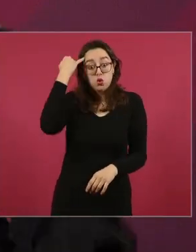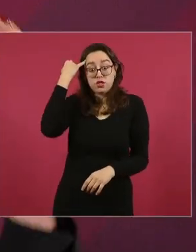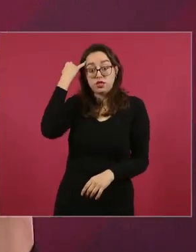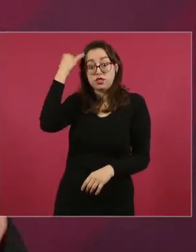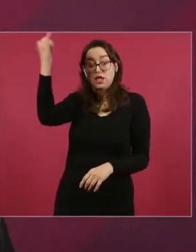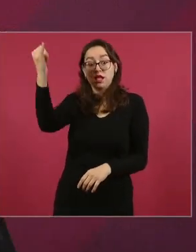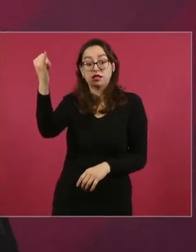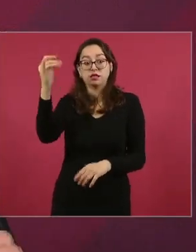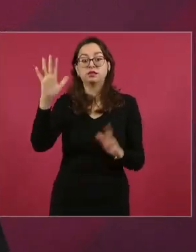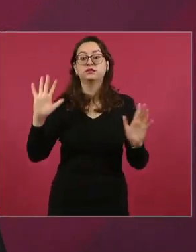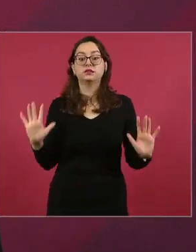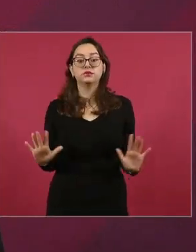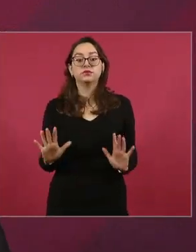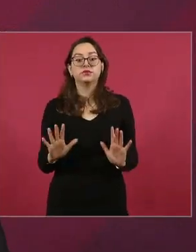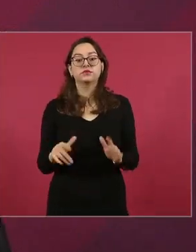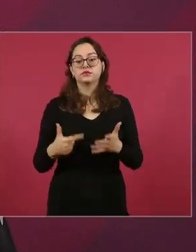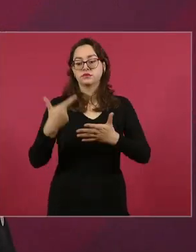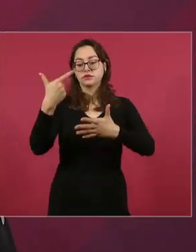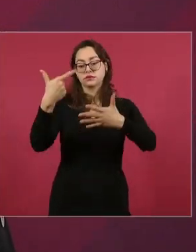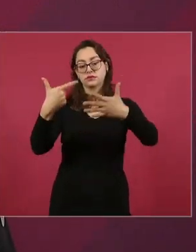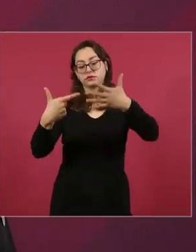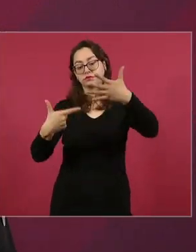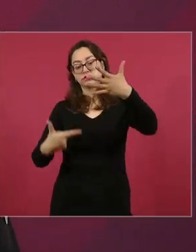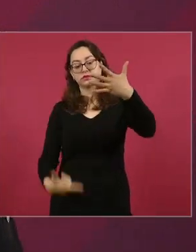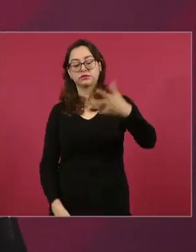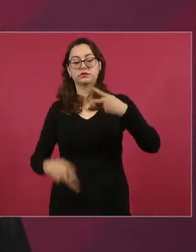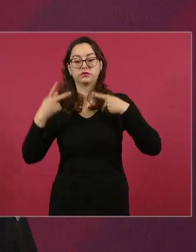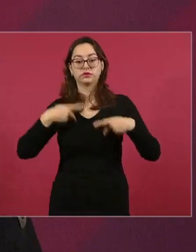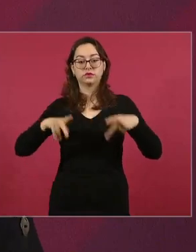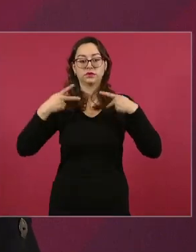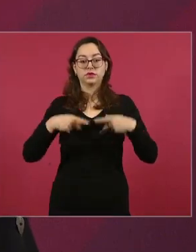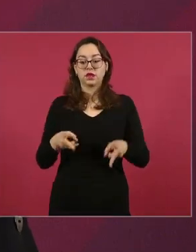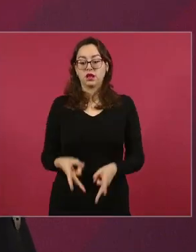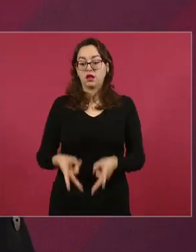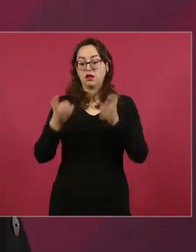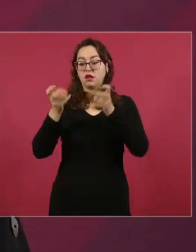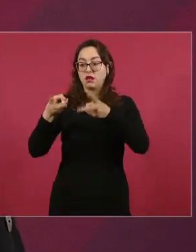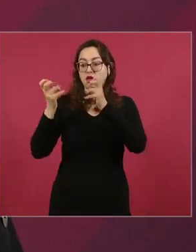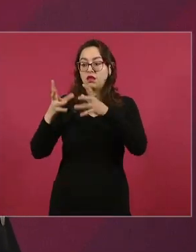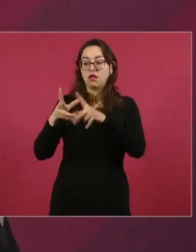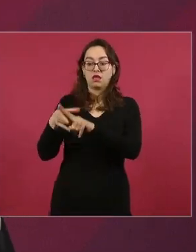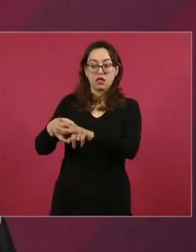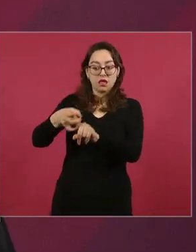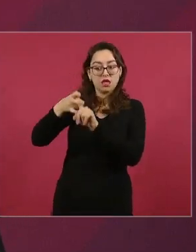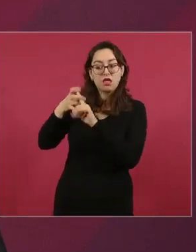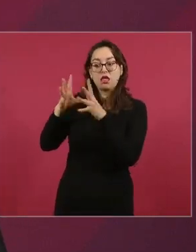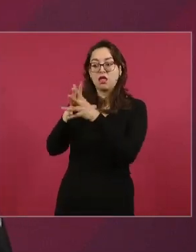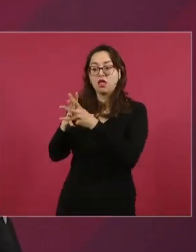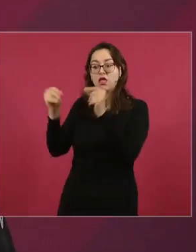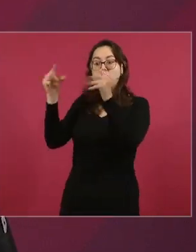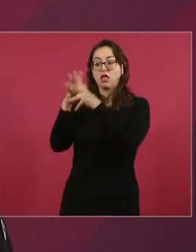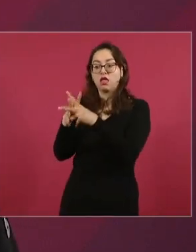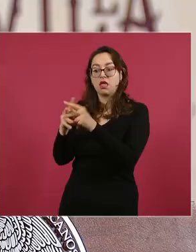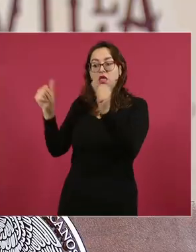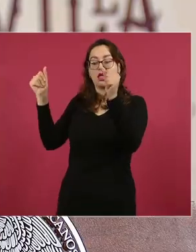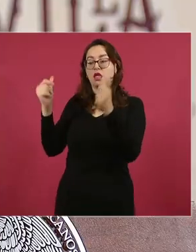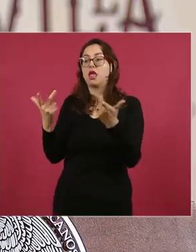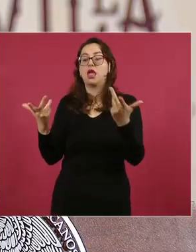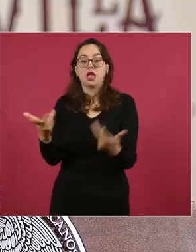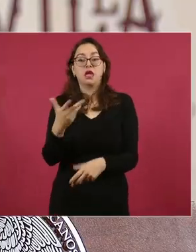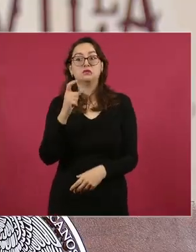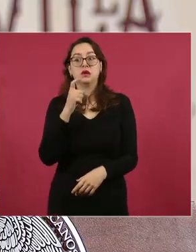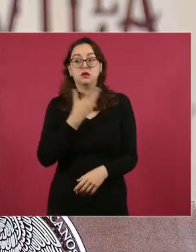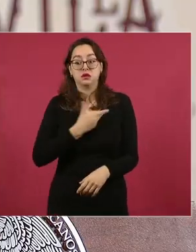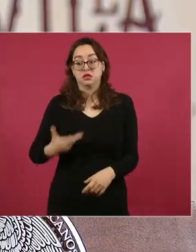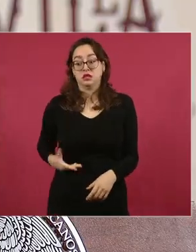la depuración anunciada por el presidente Andrés Manuel López Obrador. Eso dice tanto en su versión impresa como en su página